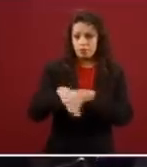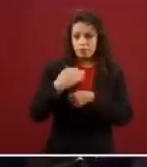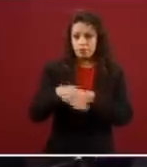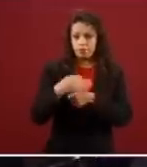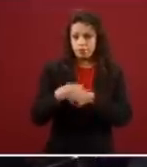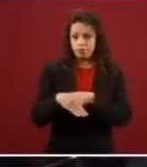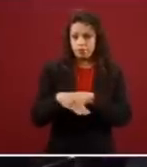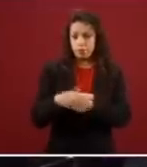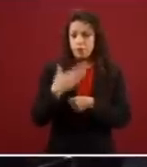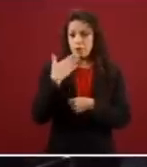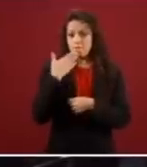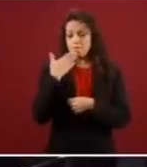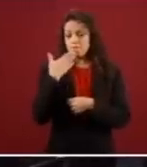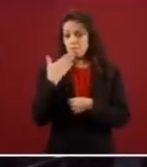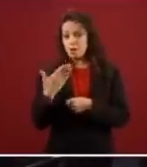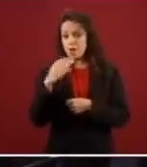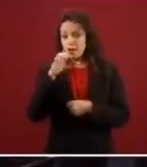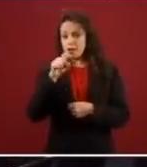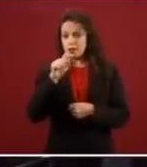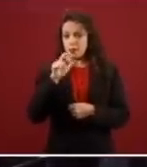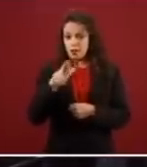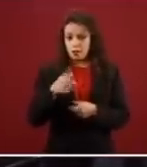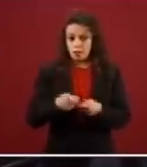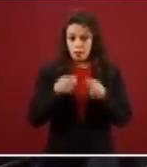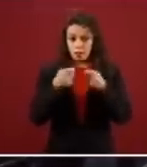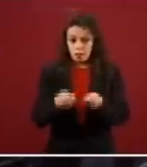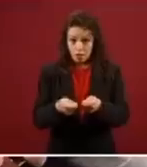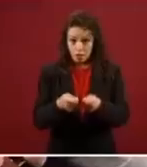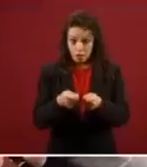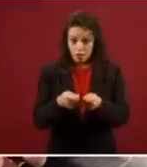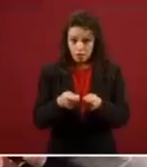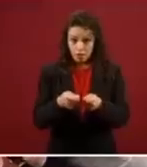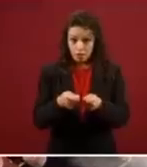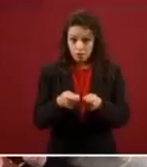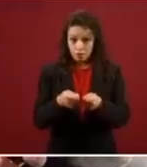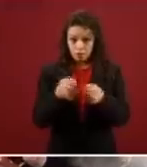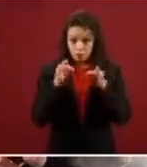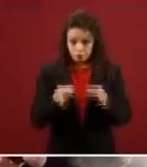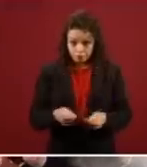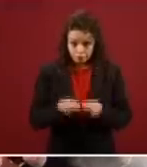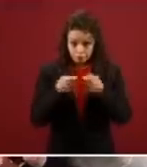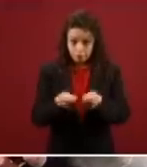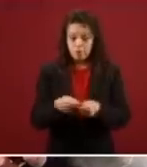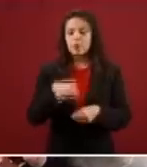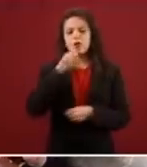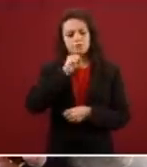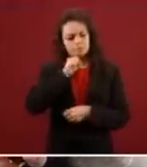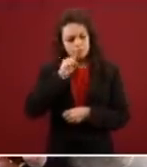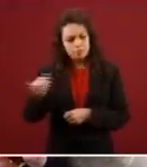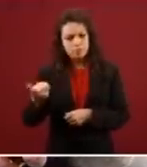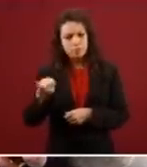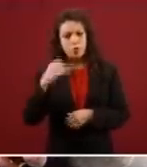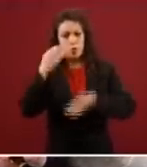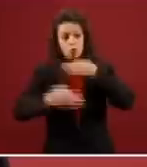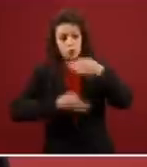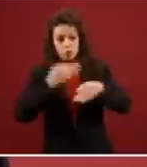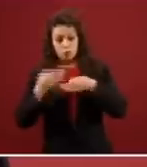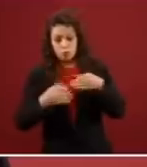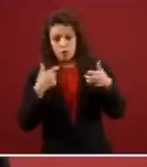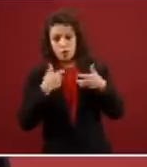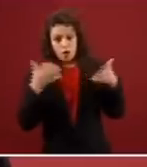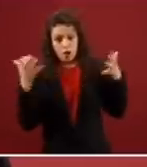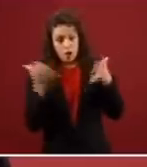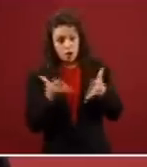según sería el otro factor? Sí, ¿directamente? Claro. Sí, todo lo que logremos, todo lo que